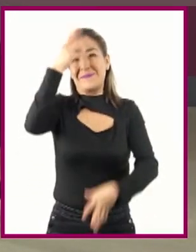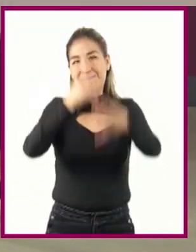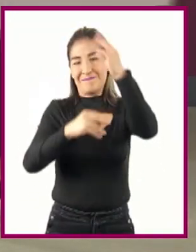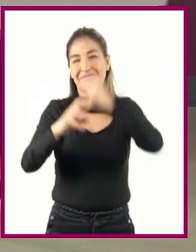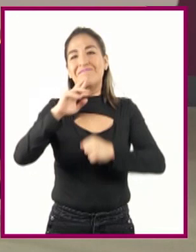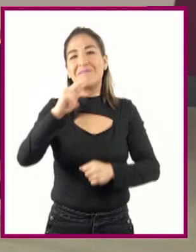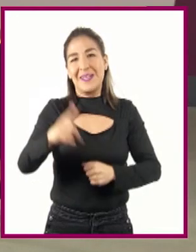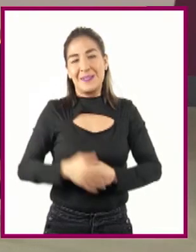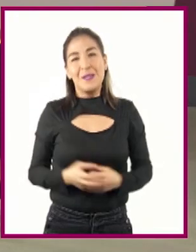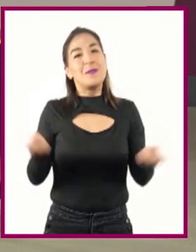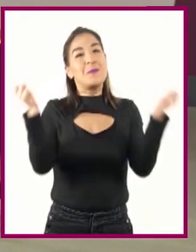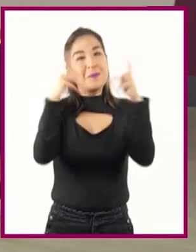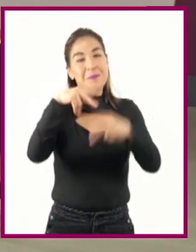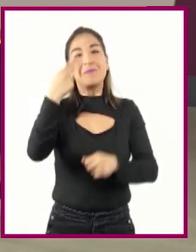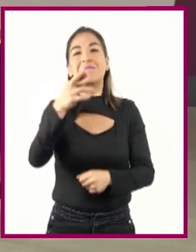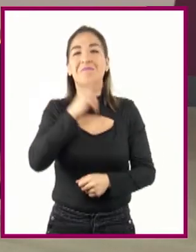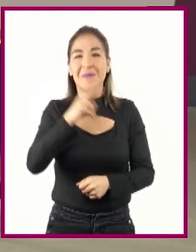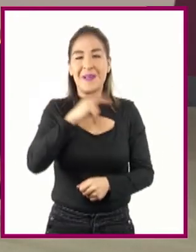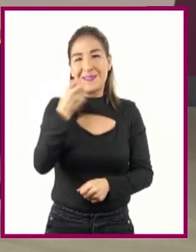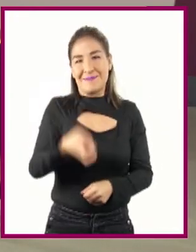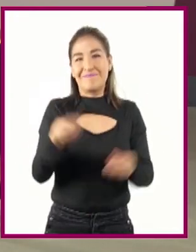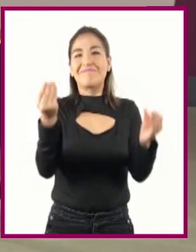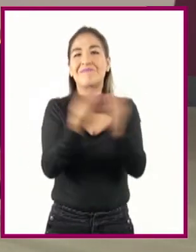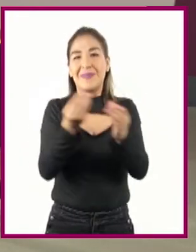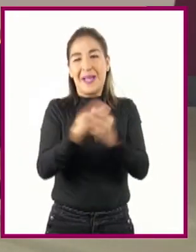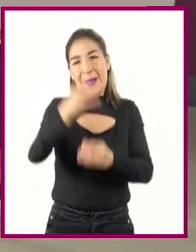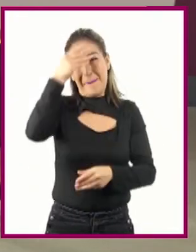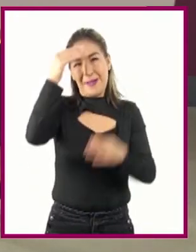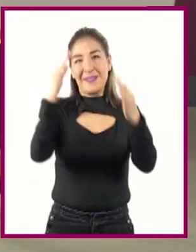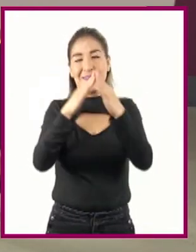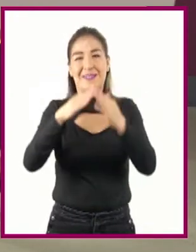mejor. Nos vemos muy pronto en una sesión más de